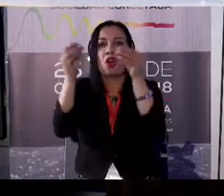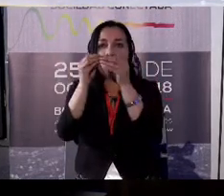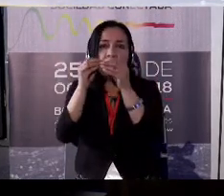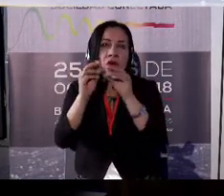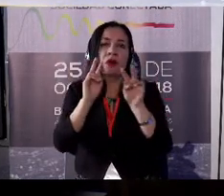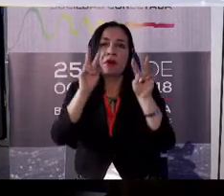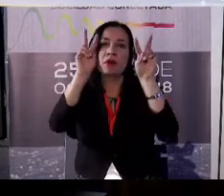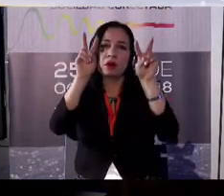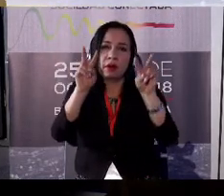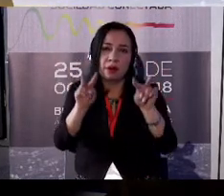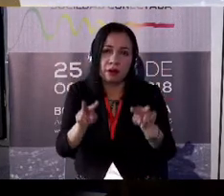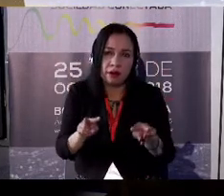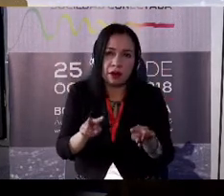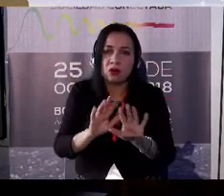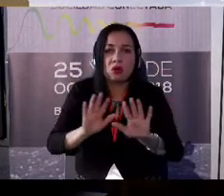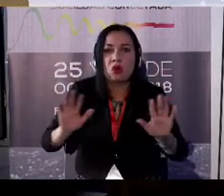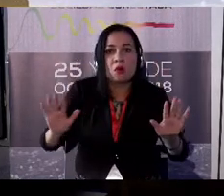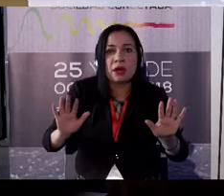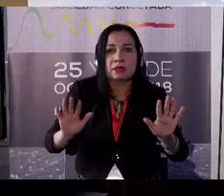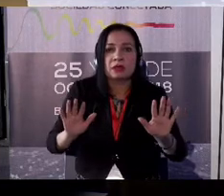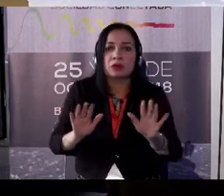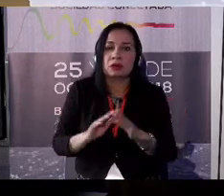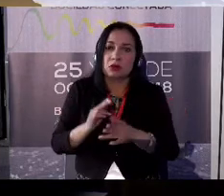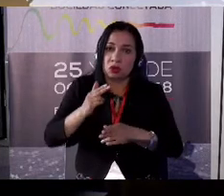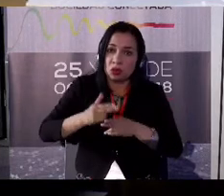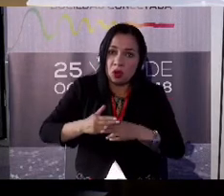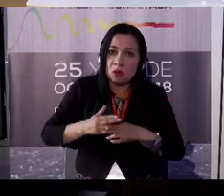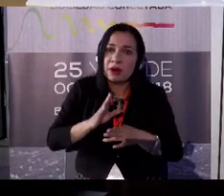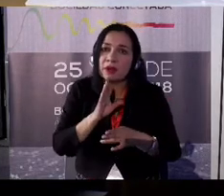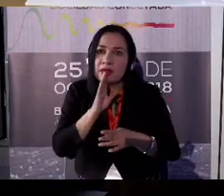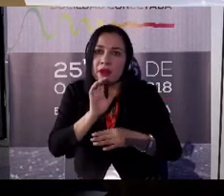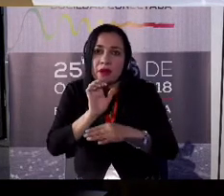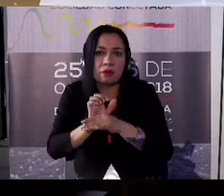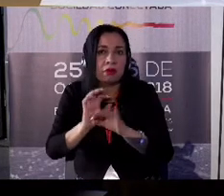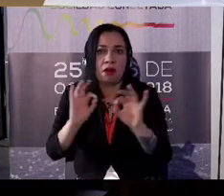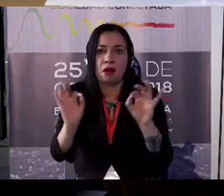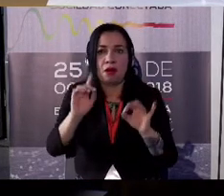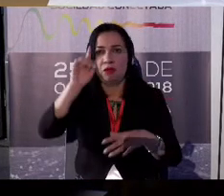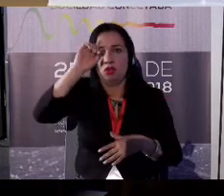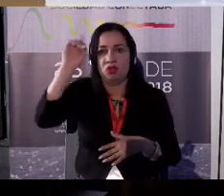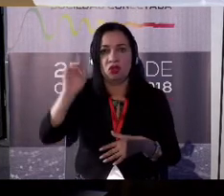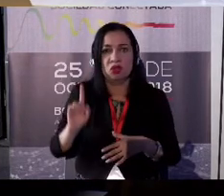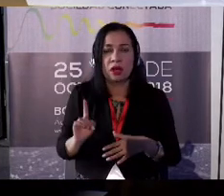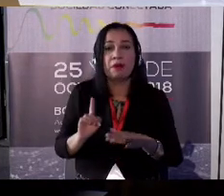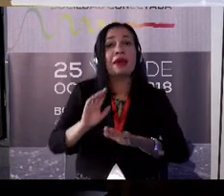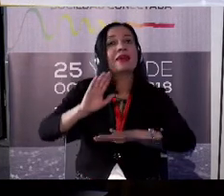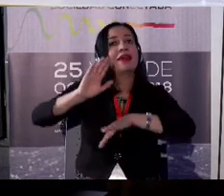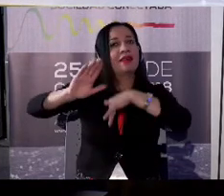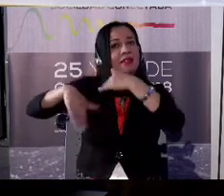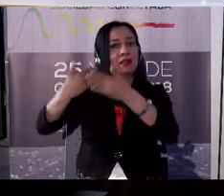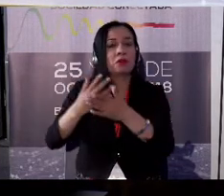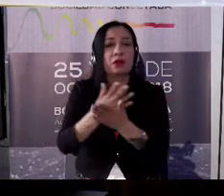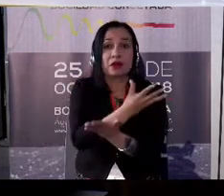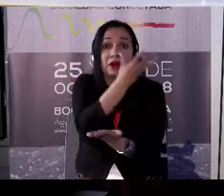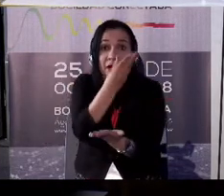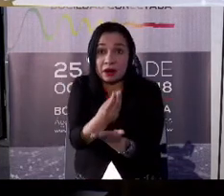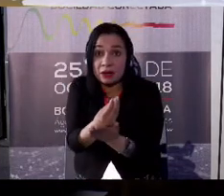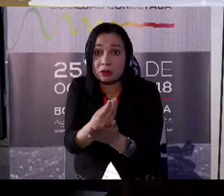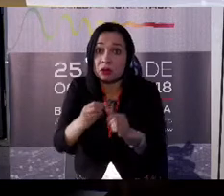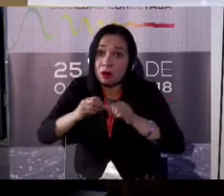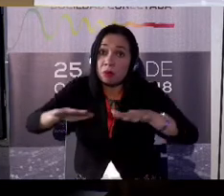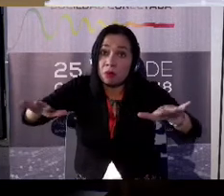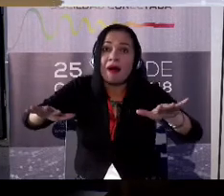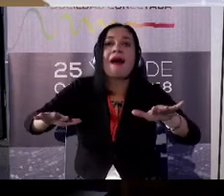se efectúa. Pero solamente se conoce la identidad de quienes estaban participando después, cuando los resultados salen. Obviamente